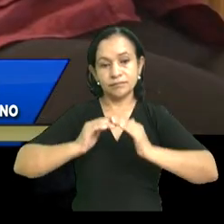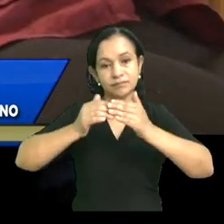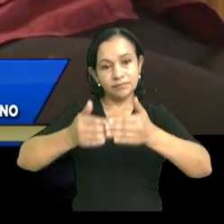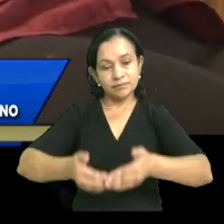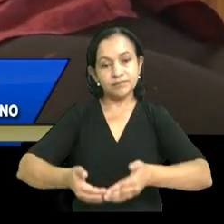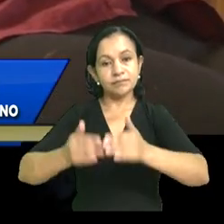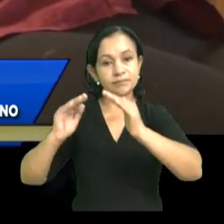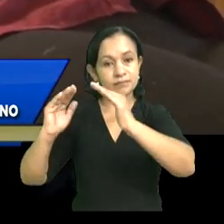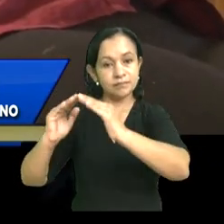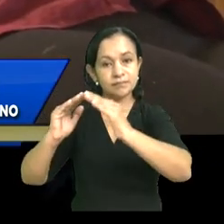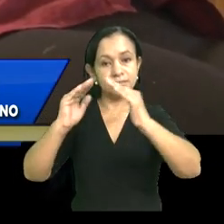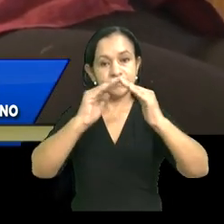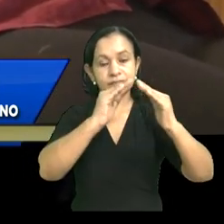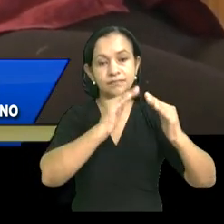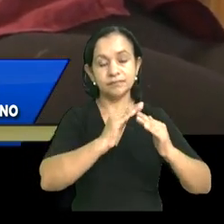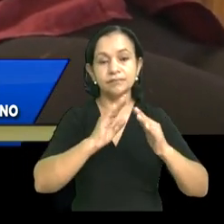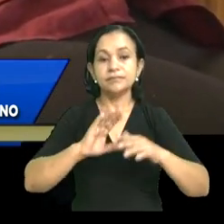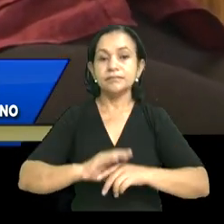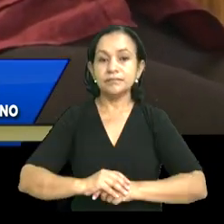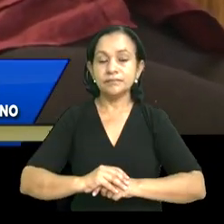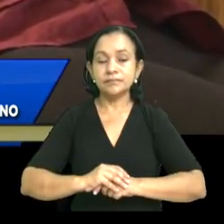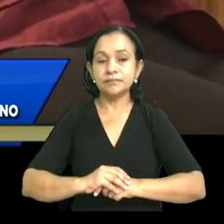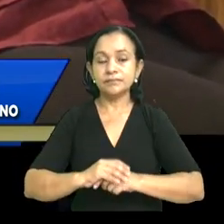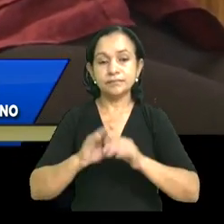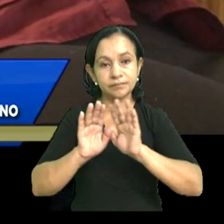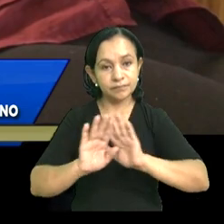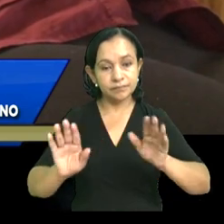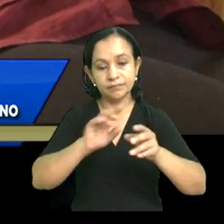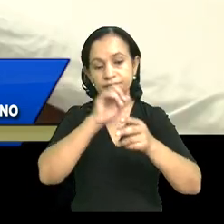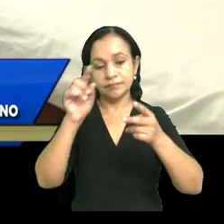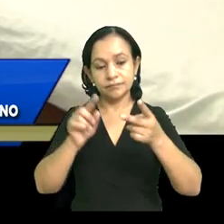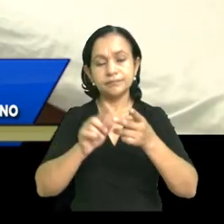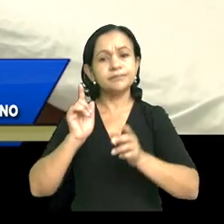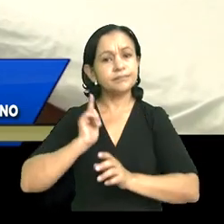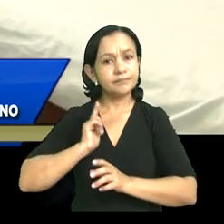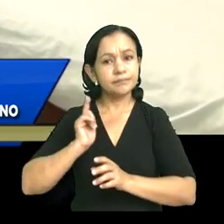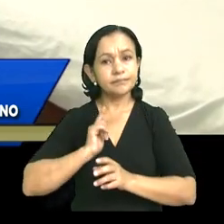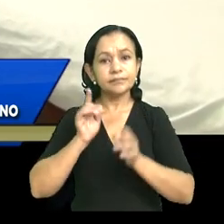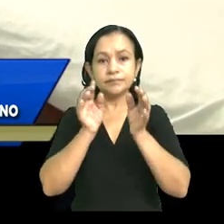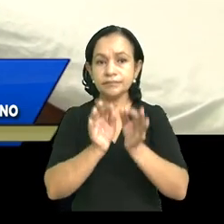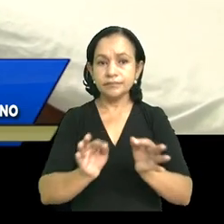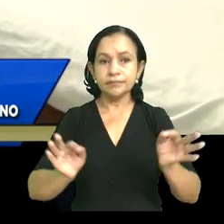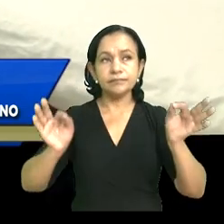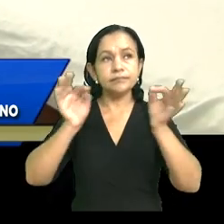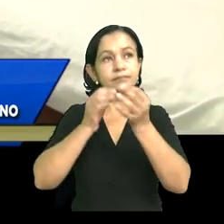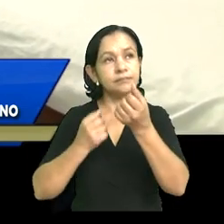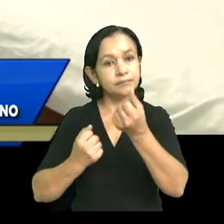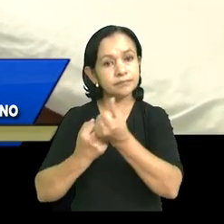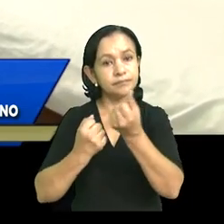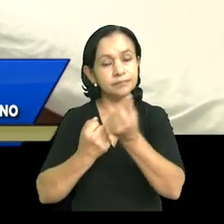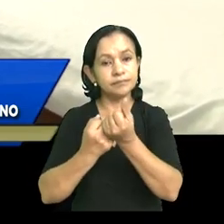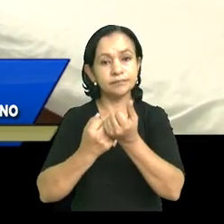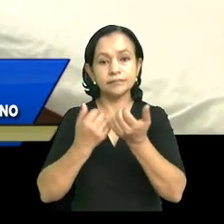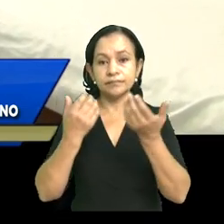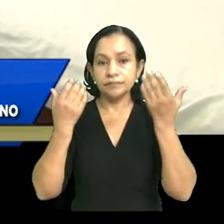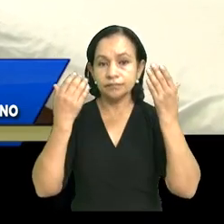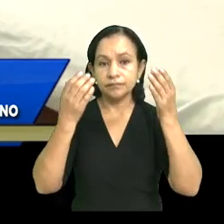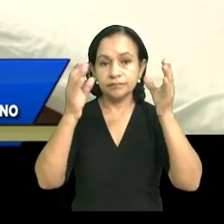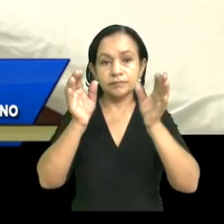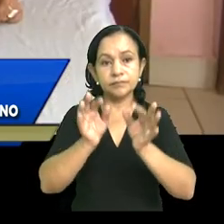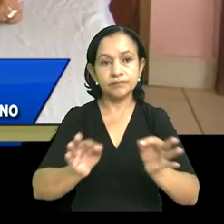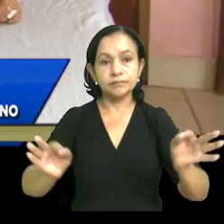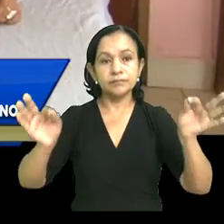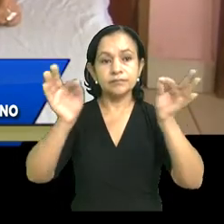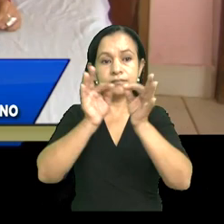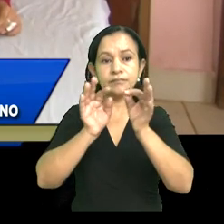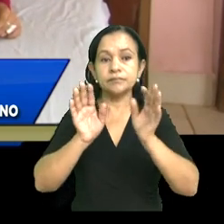casas maternas. También tenemos, ha sido muy importante, tenemos logros importantísimos en el